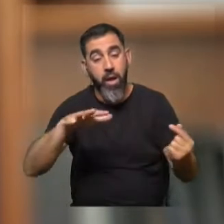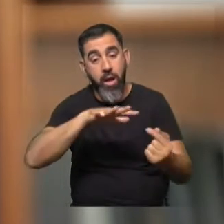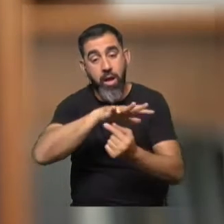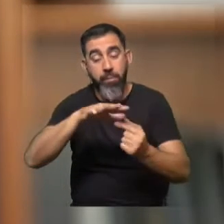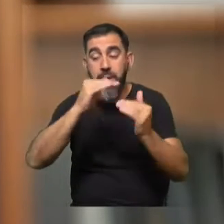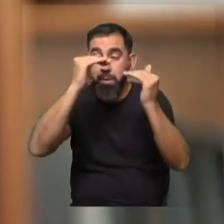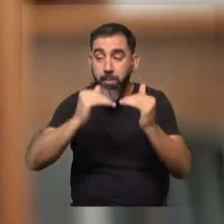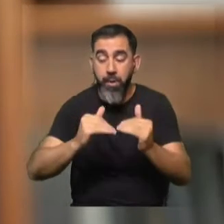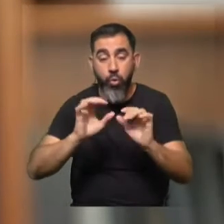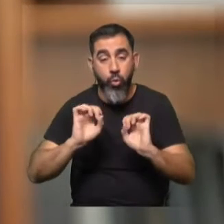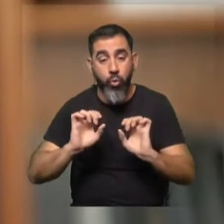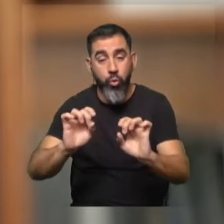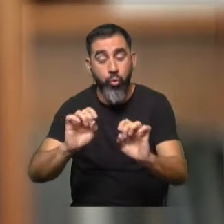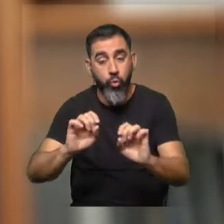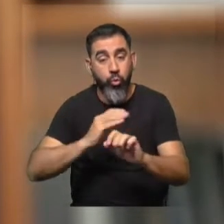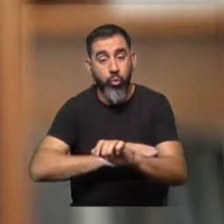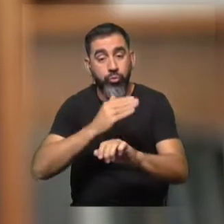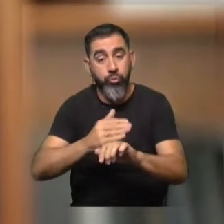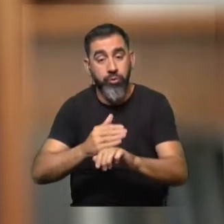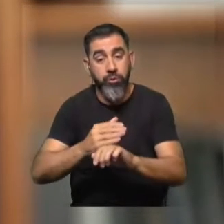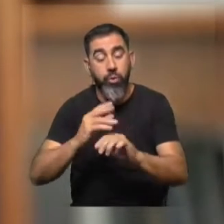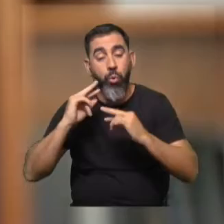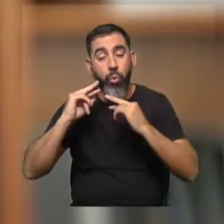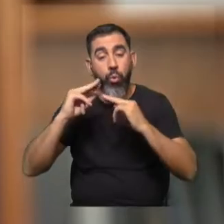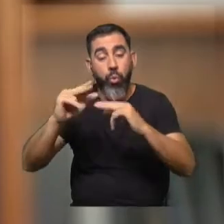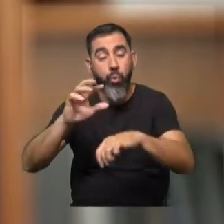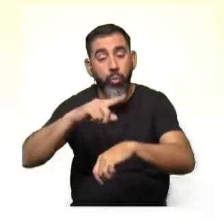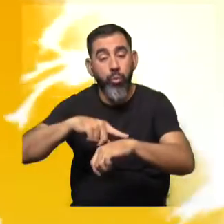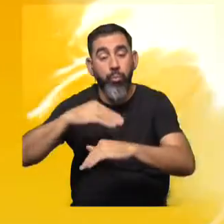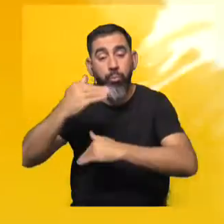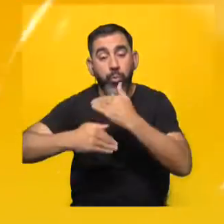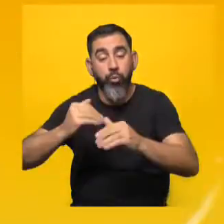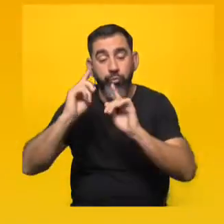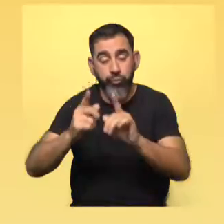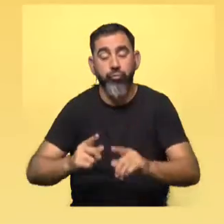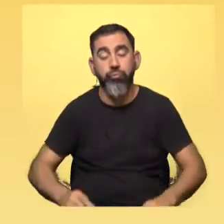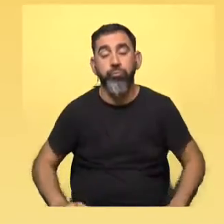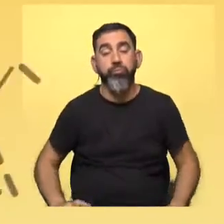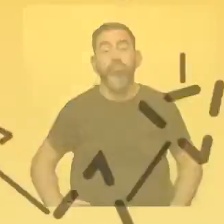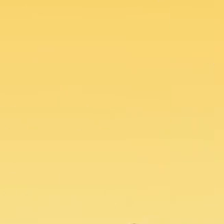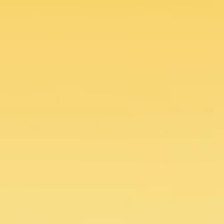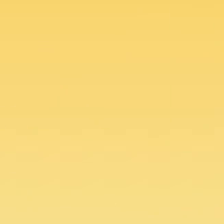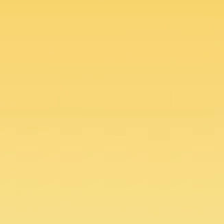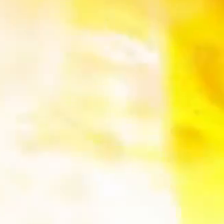mucho menor y fomenta la sostenibilidad en el tiempo de los procesos.